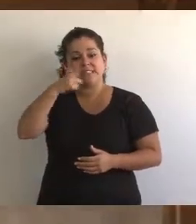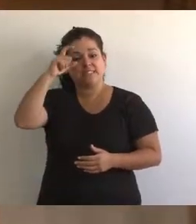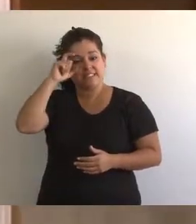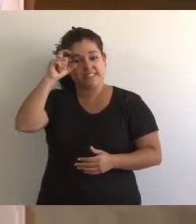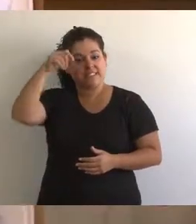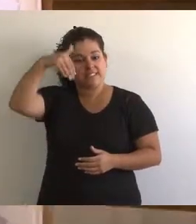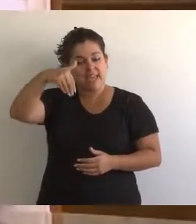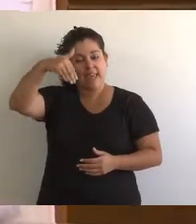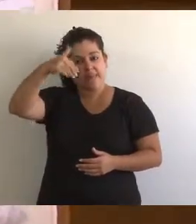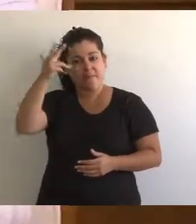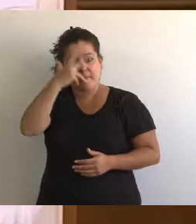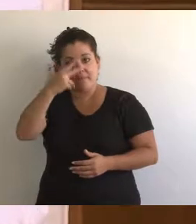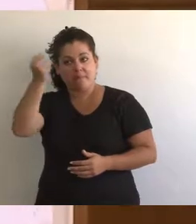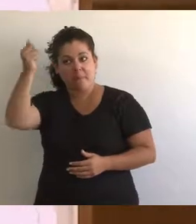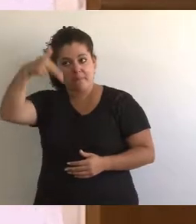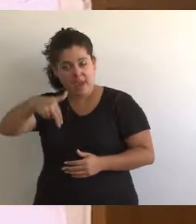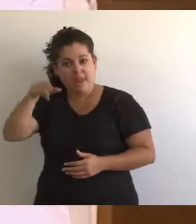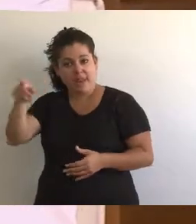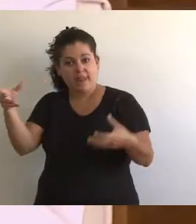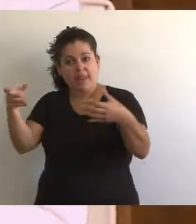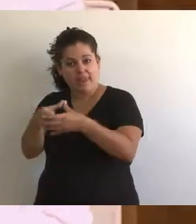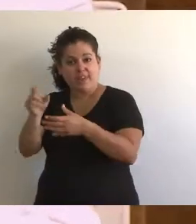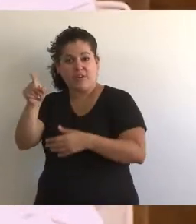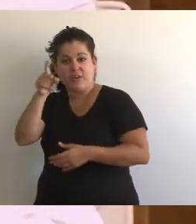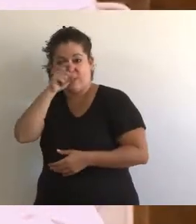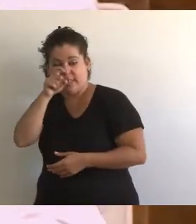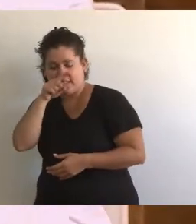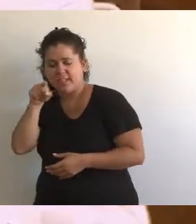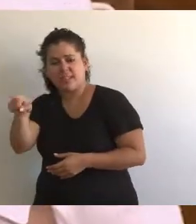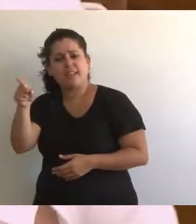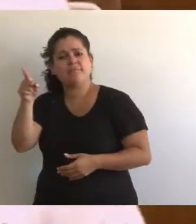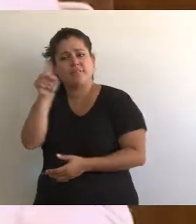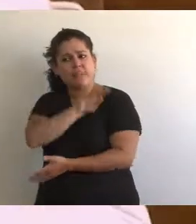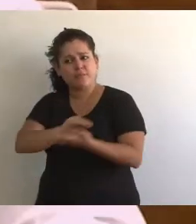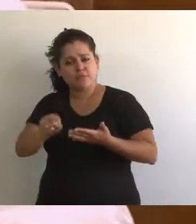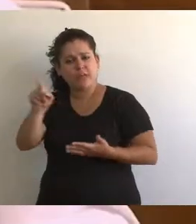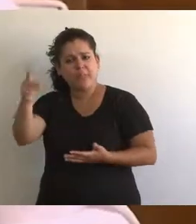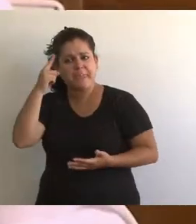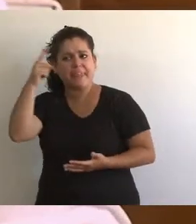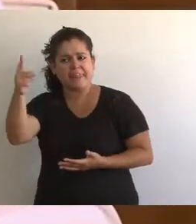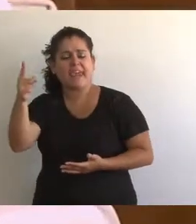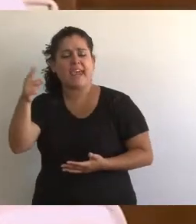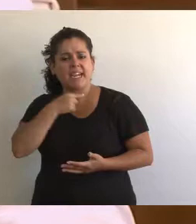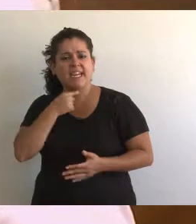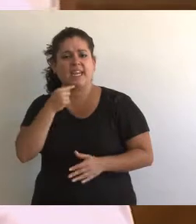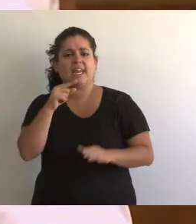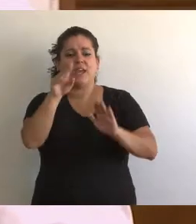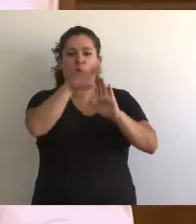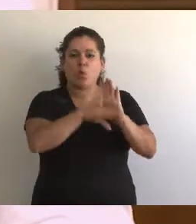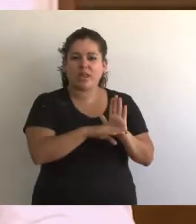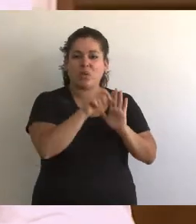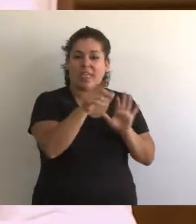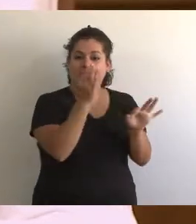Seman, ya le había presentado yo Encuentro por Corrientes, la diputada que tiene esta idea de incluir en